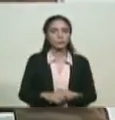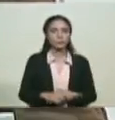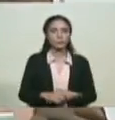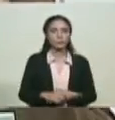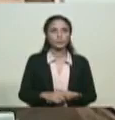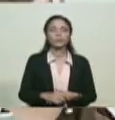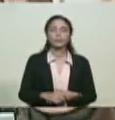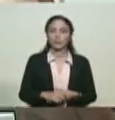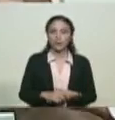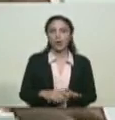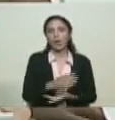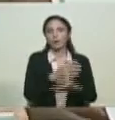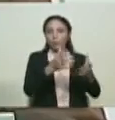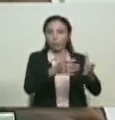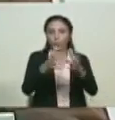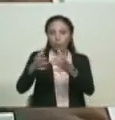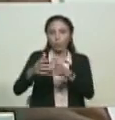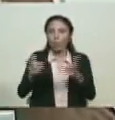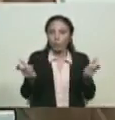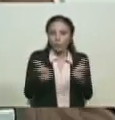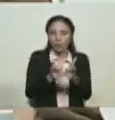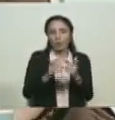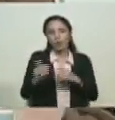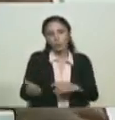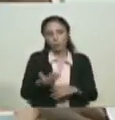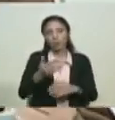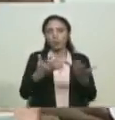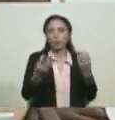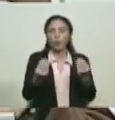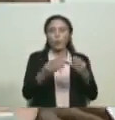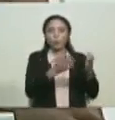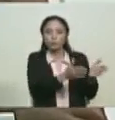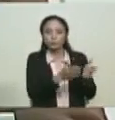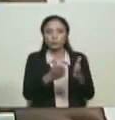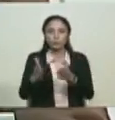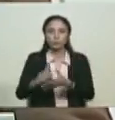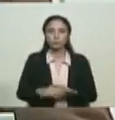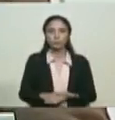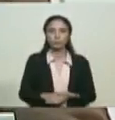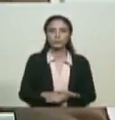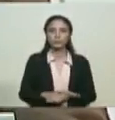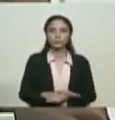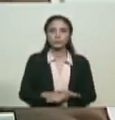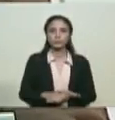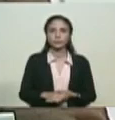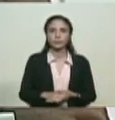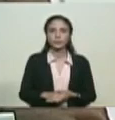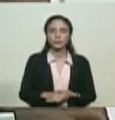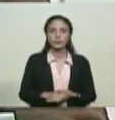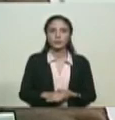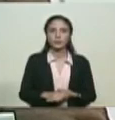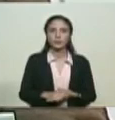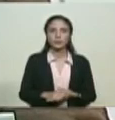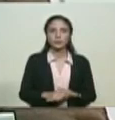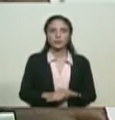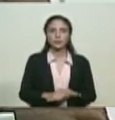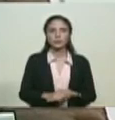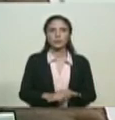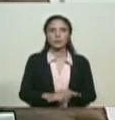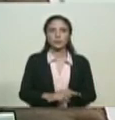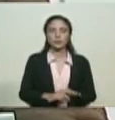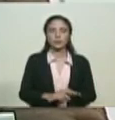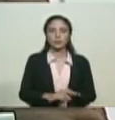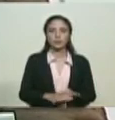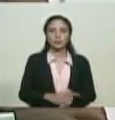fundamentales reunidos que eso es bien importante es la articulación por eso se llama la red de articulación estamos articulando inicialmente cuatro elementos